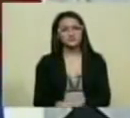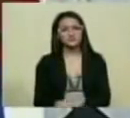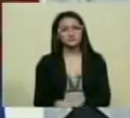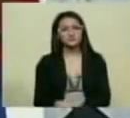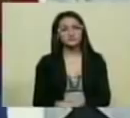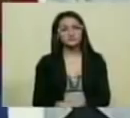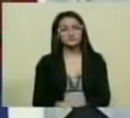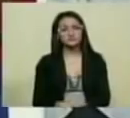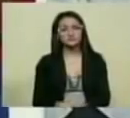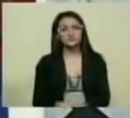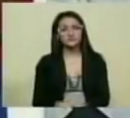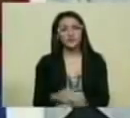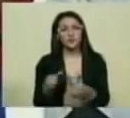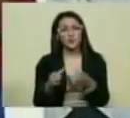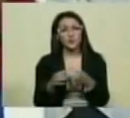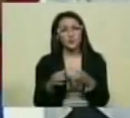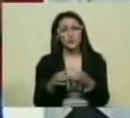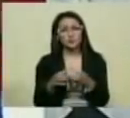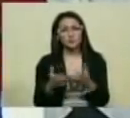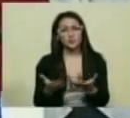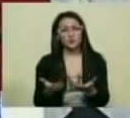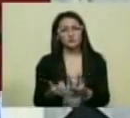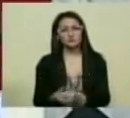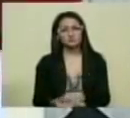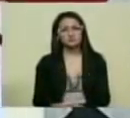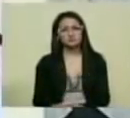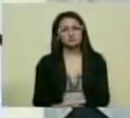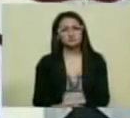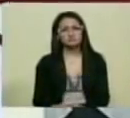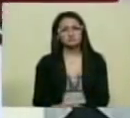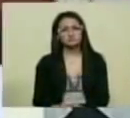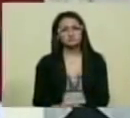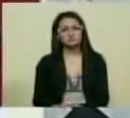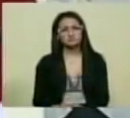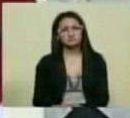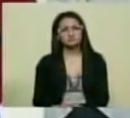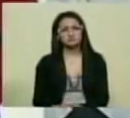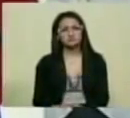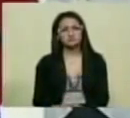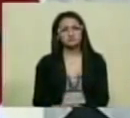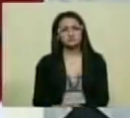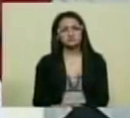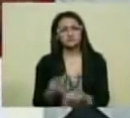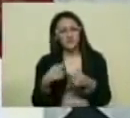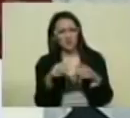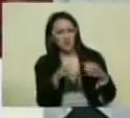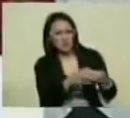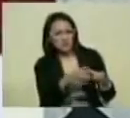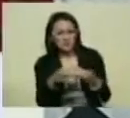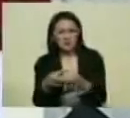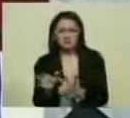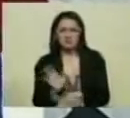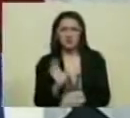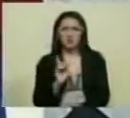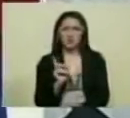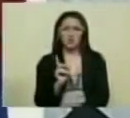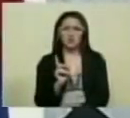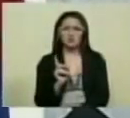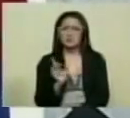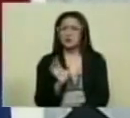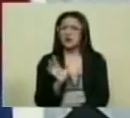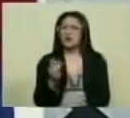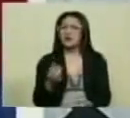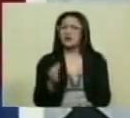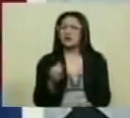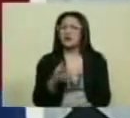Grupos, yo no voy a decir tendencia, porque ahí no había teorías en ninguna parte, sino el interés personal